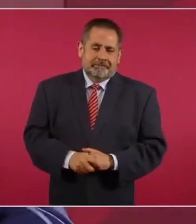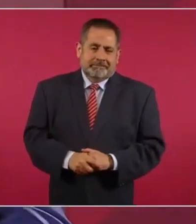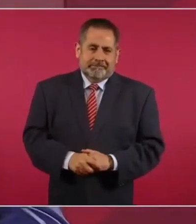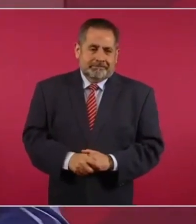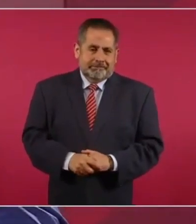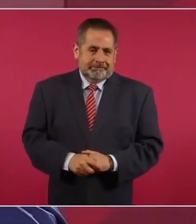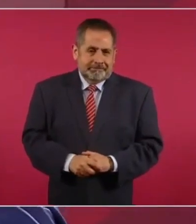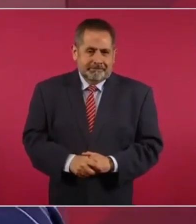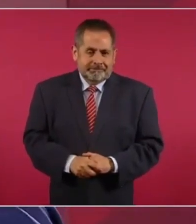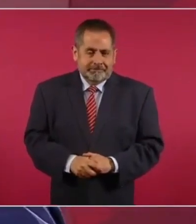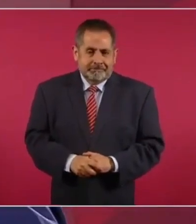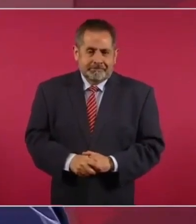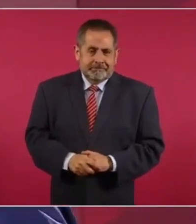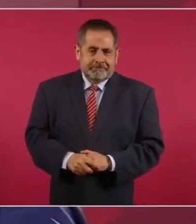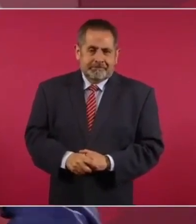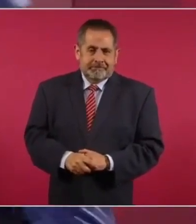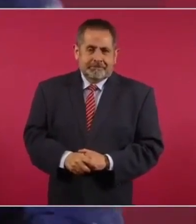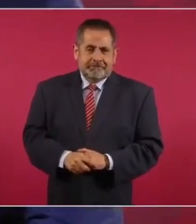Claro,